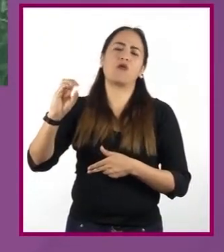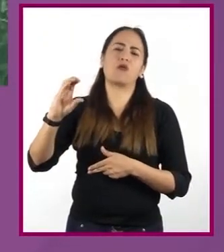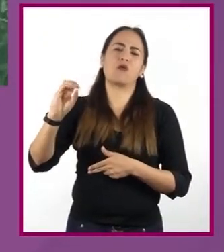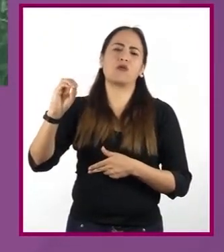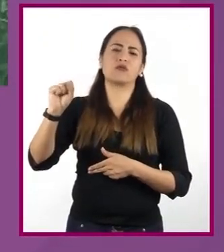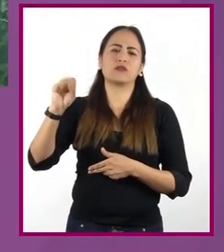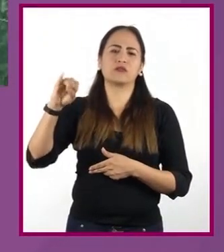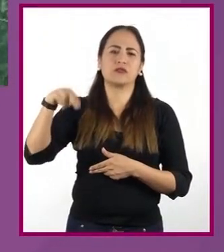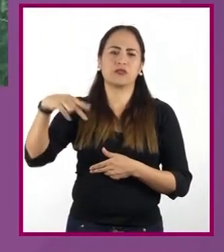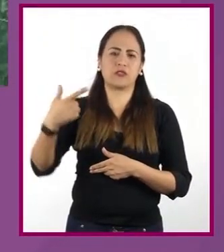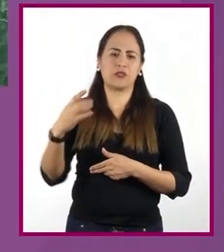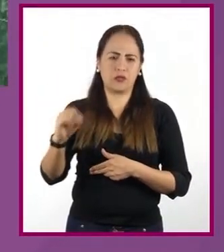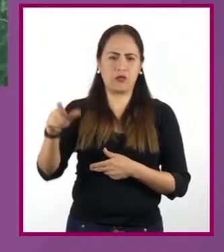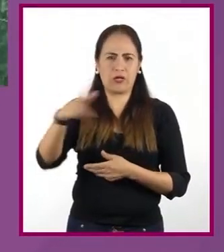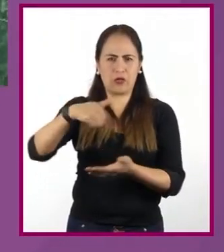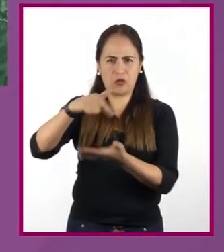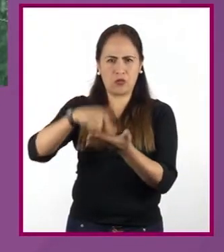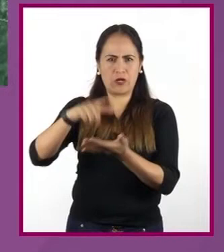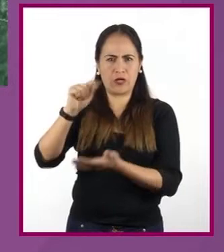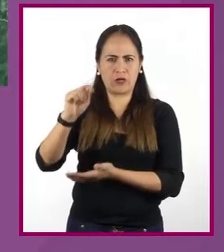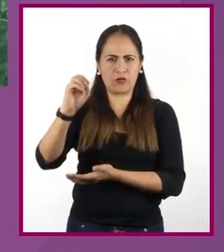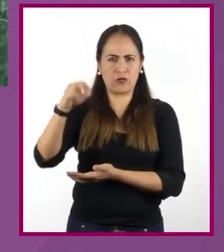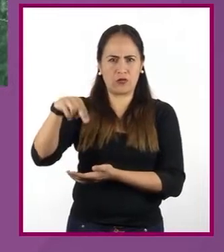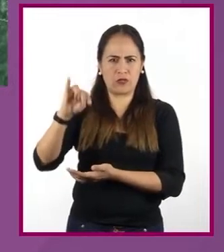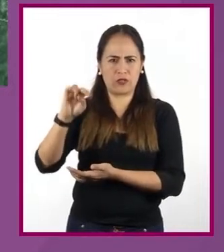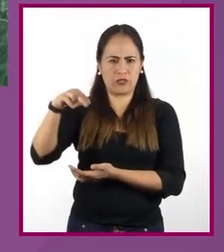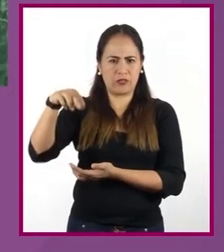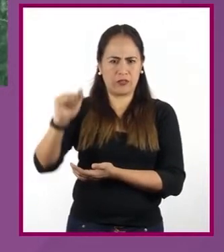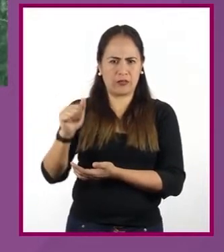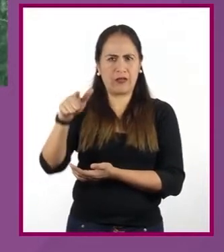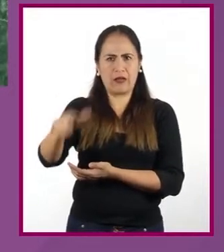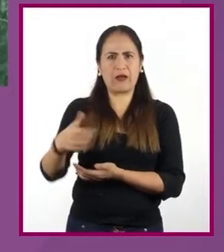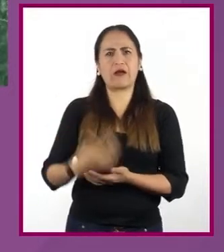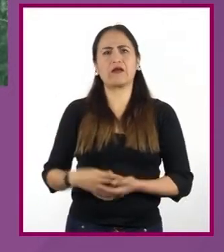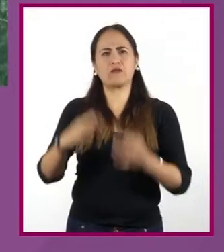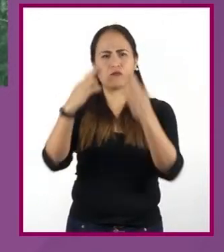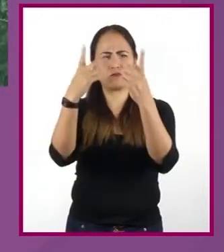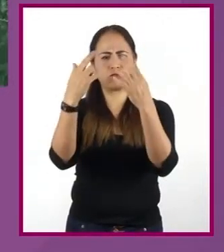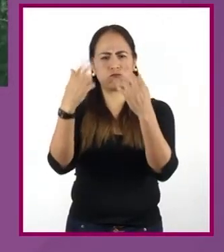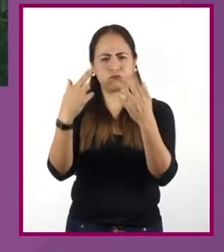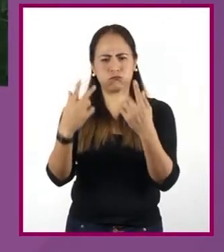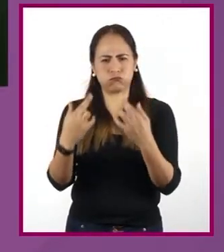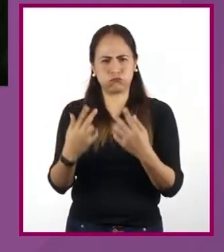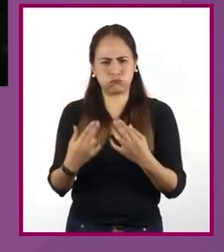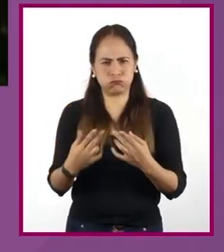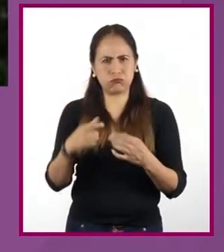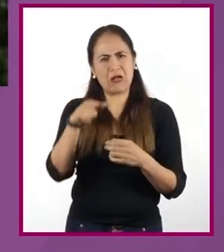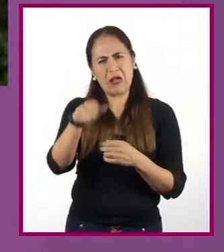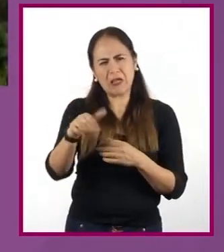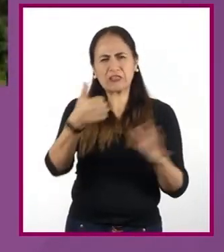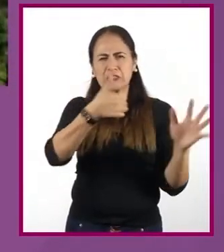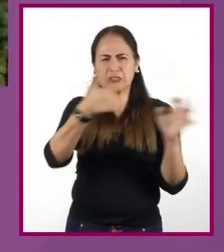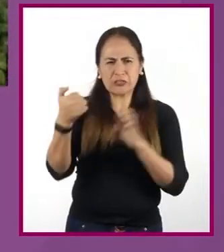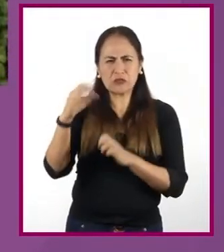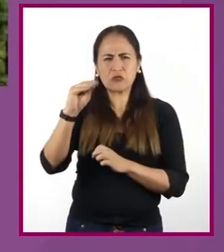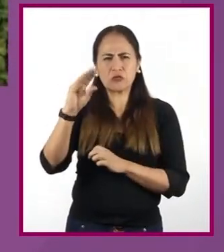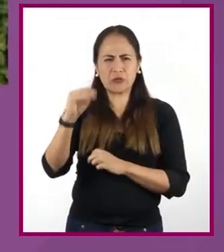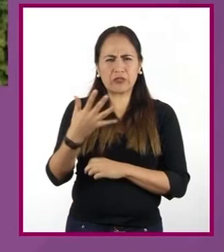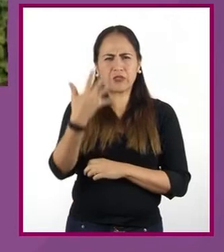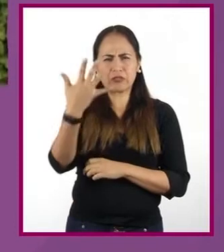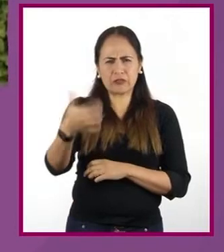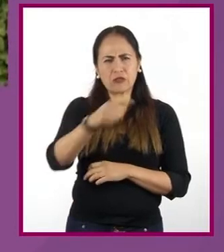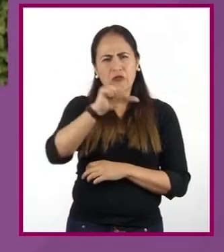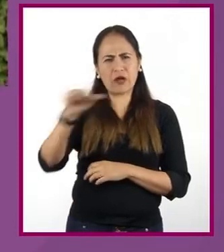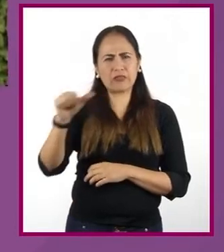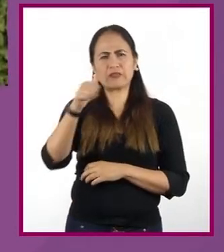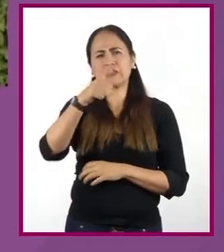zona arqueológica de Toniná, vestigios de una ciudad maya que fue responsable, entre 695 y